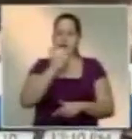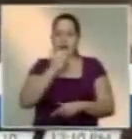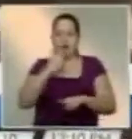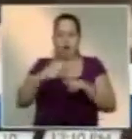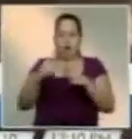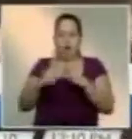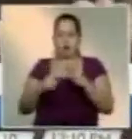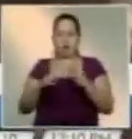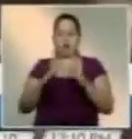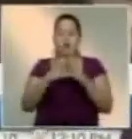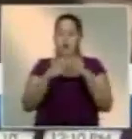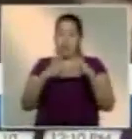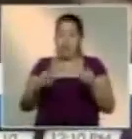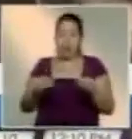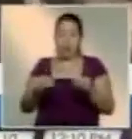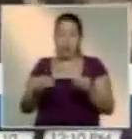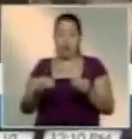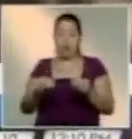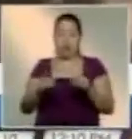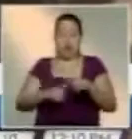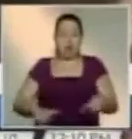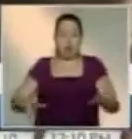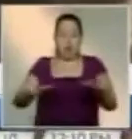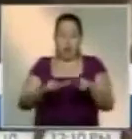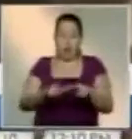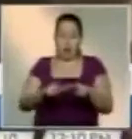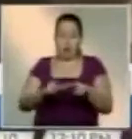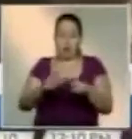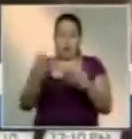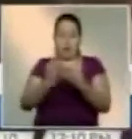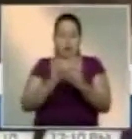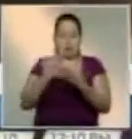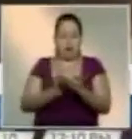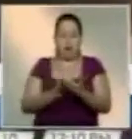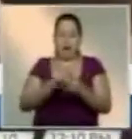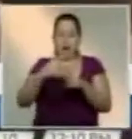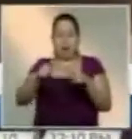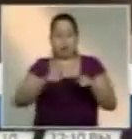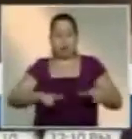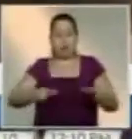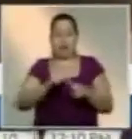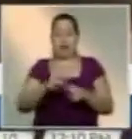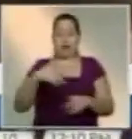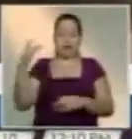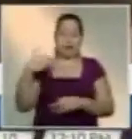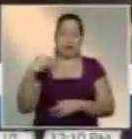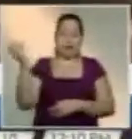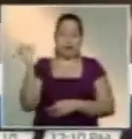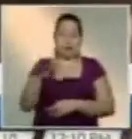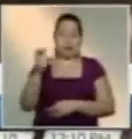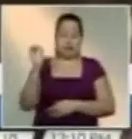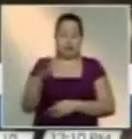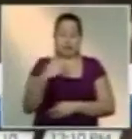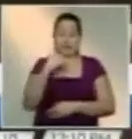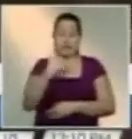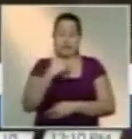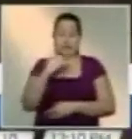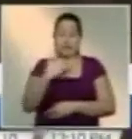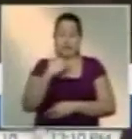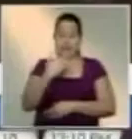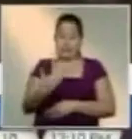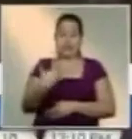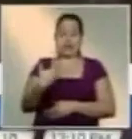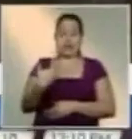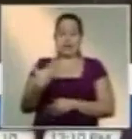Las Vegas 2, todos esos sectores, Platanal, están lamentablemente a punto, sí,